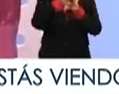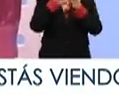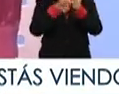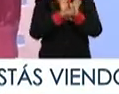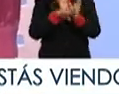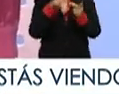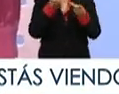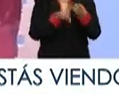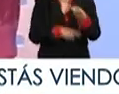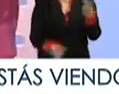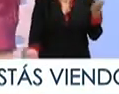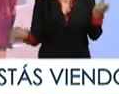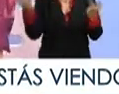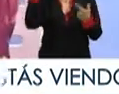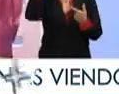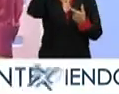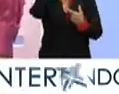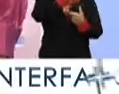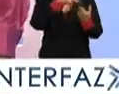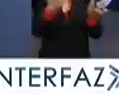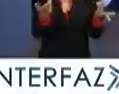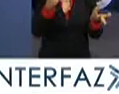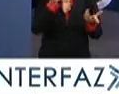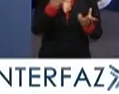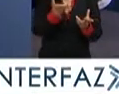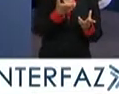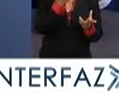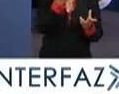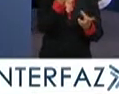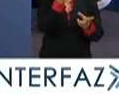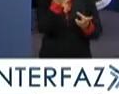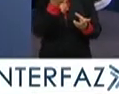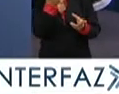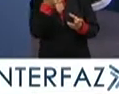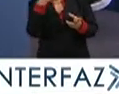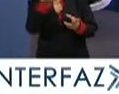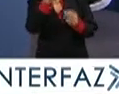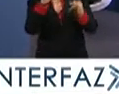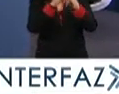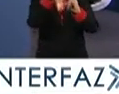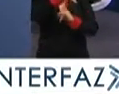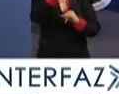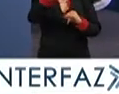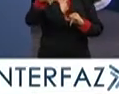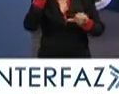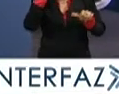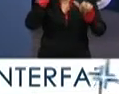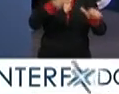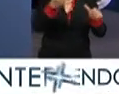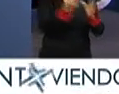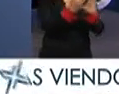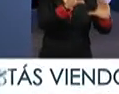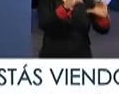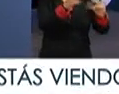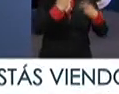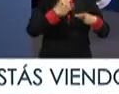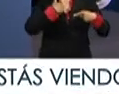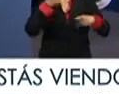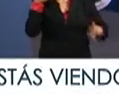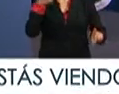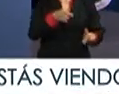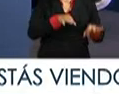éticos y pues tratar de adaptar sobre todo aquellas instituciones que están dedicadas a la formación de